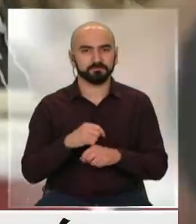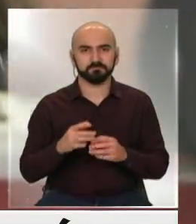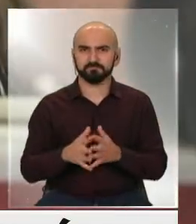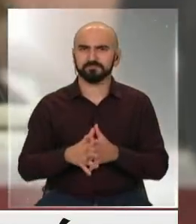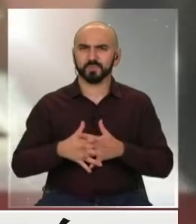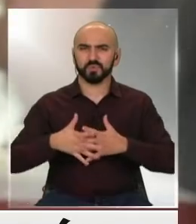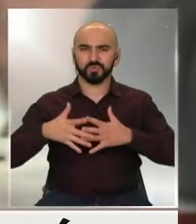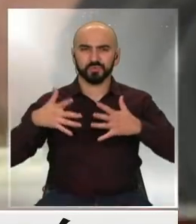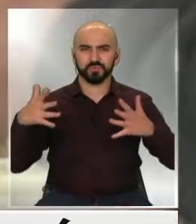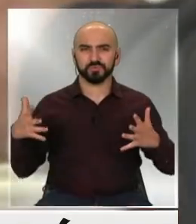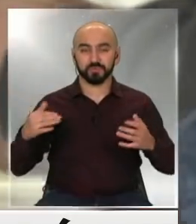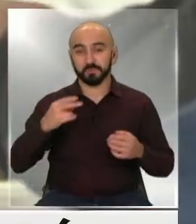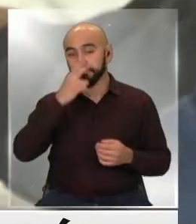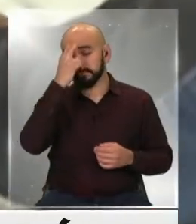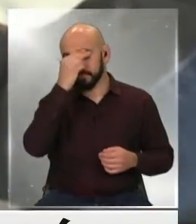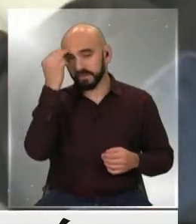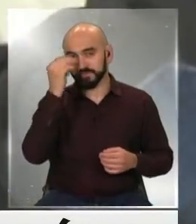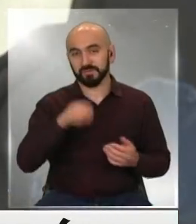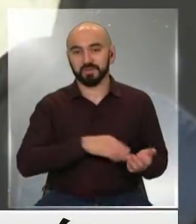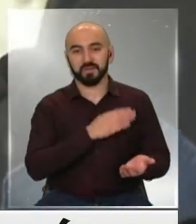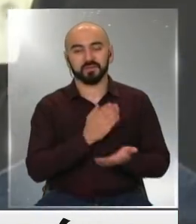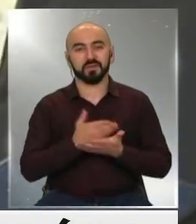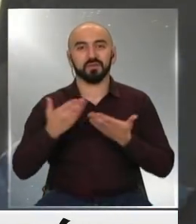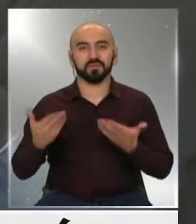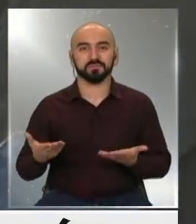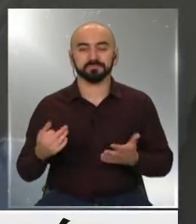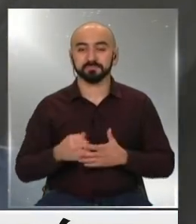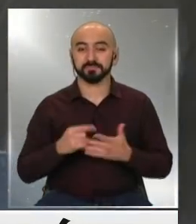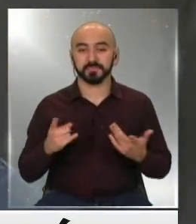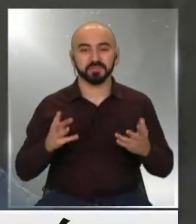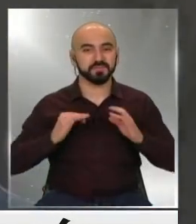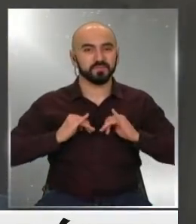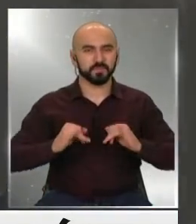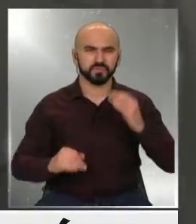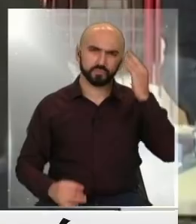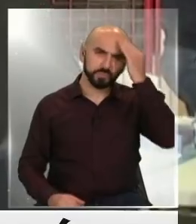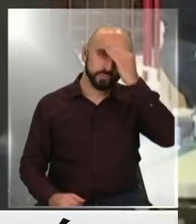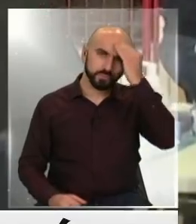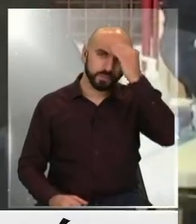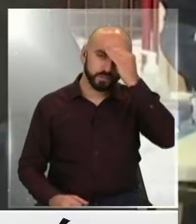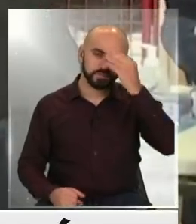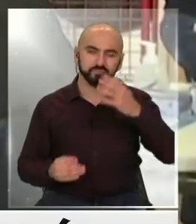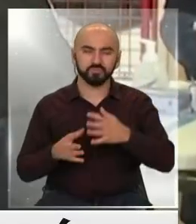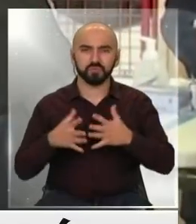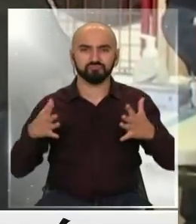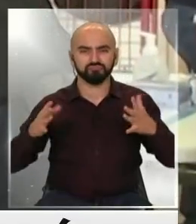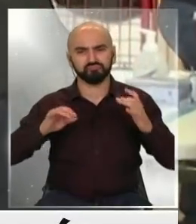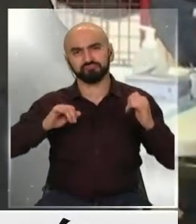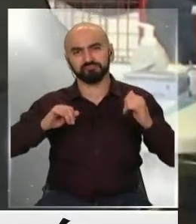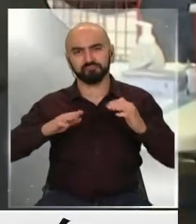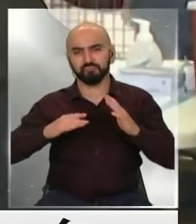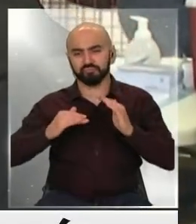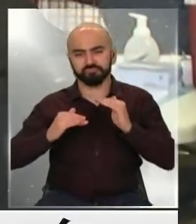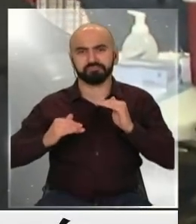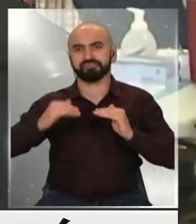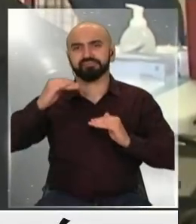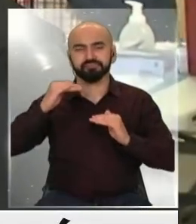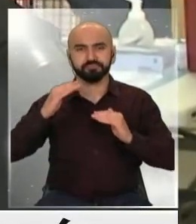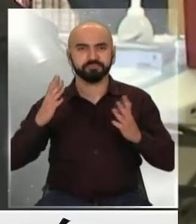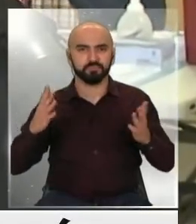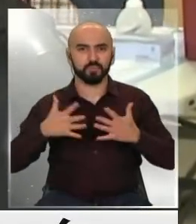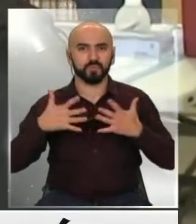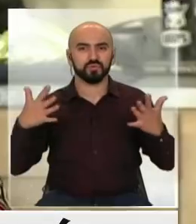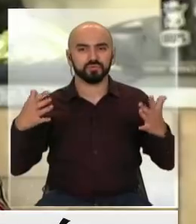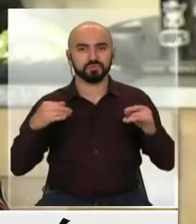desde el inicio de la pandemia un balance preocupante que supera con creces las estimaciones iniciales de la casa